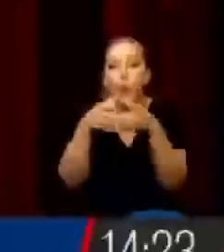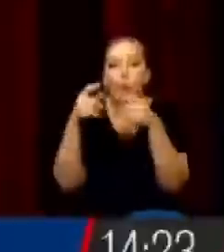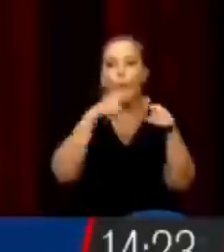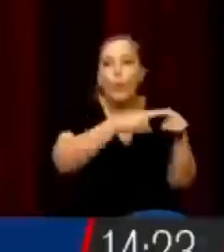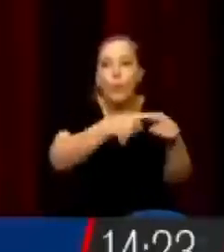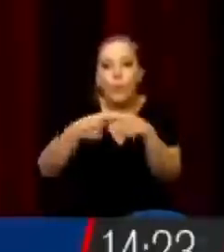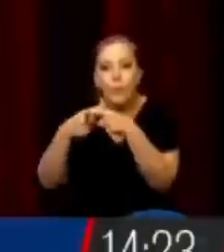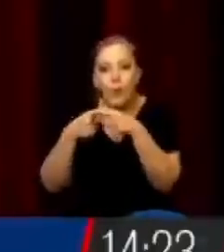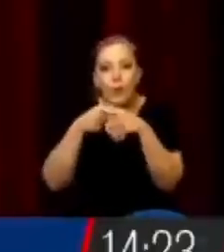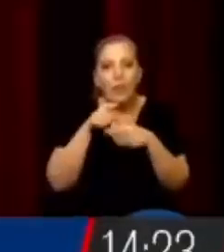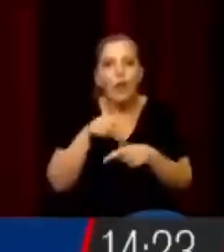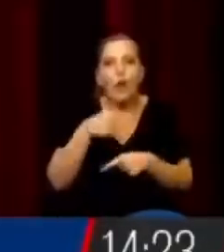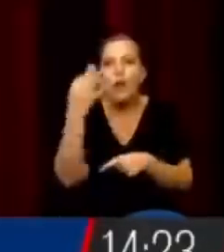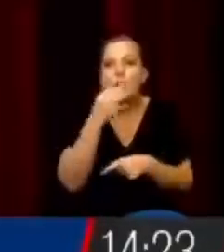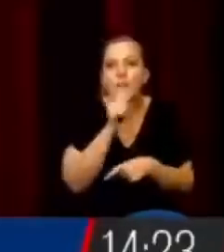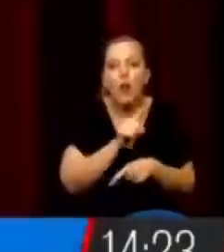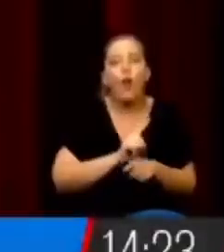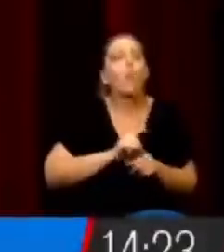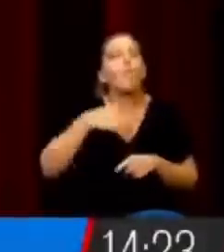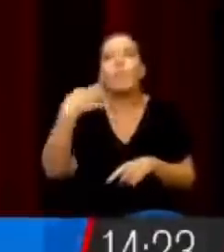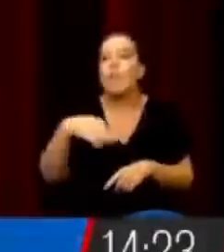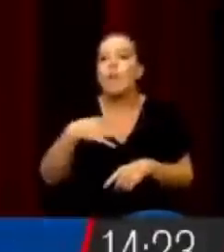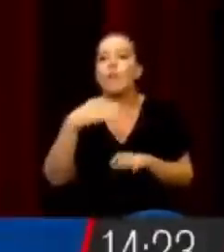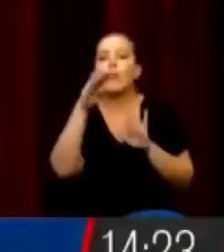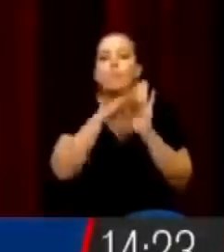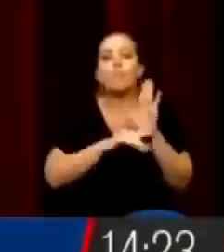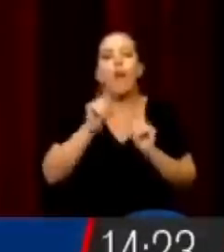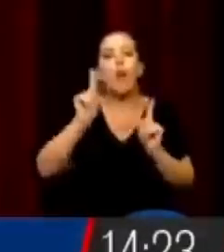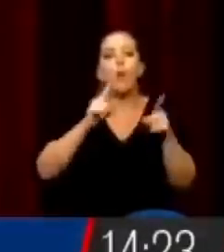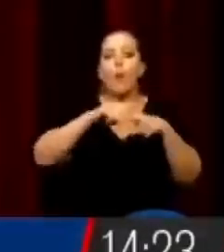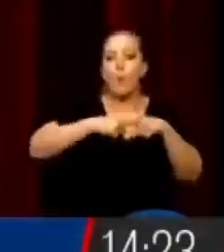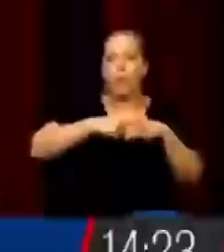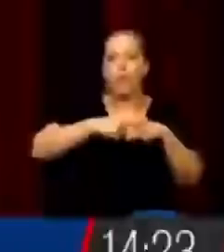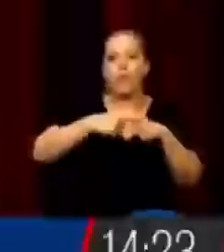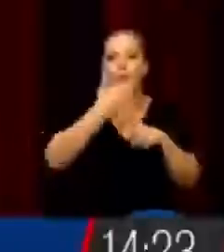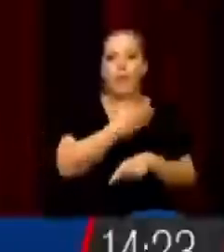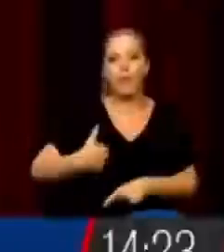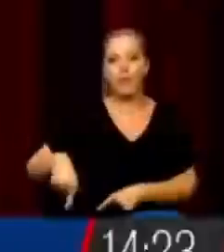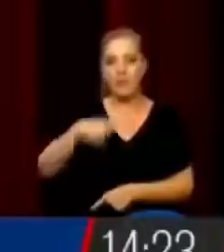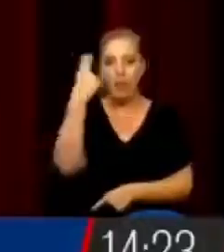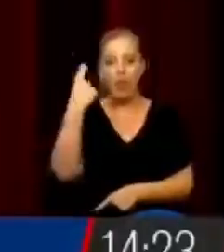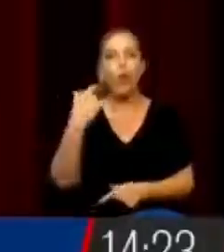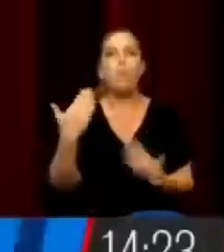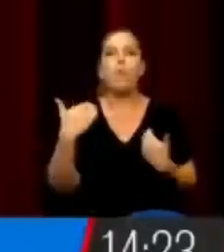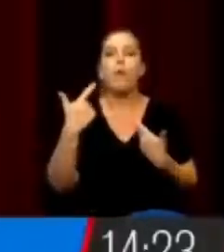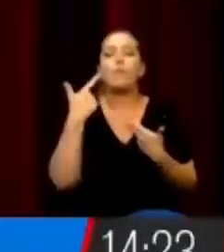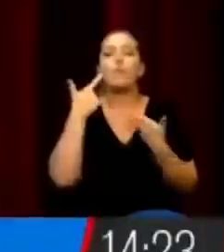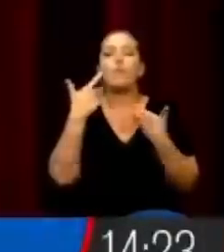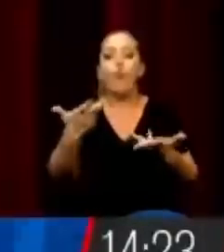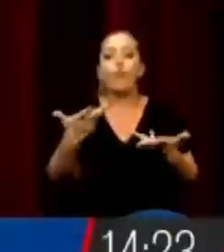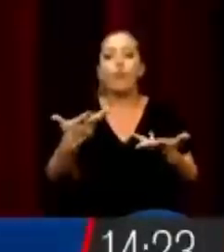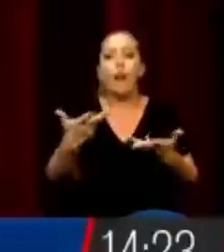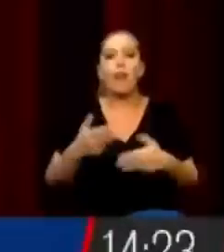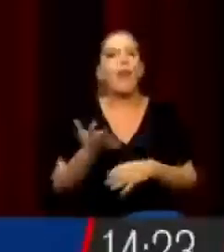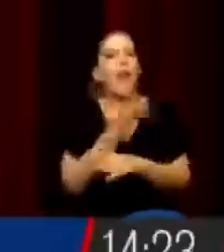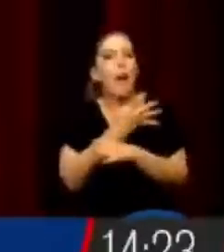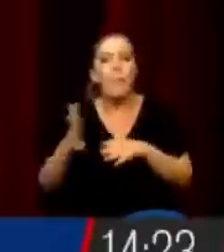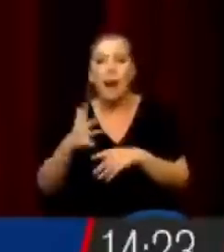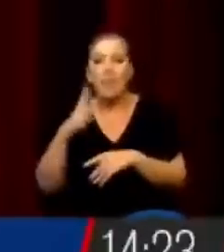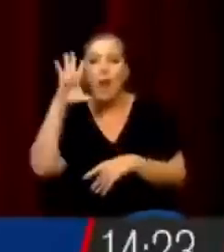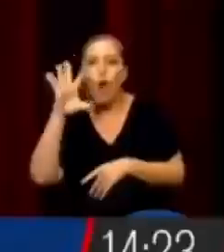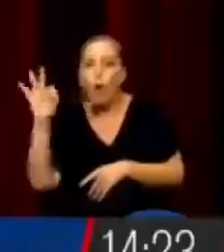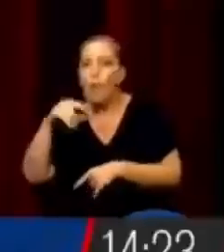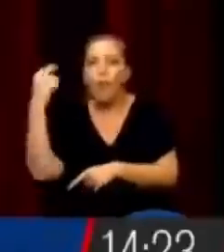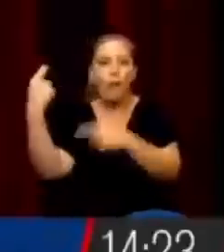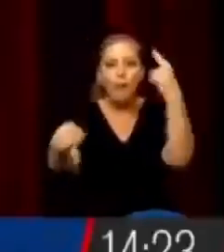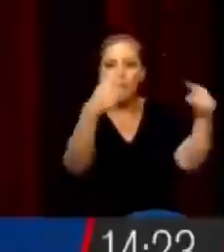o algunas políticas de Estado. Que podamos mostrar que más allá de nuestras